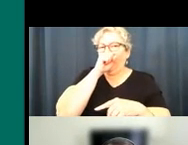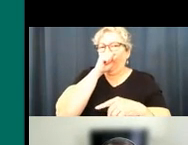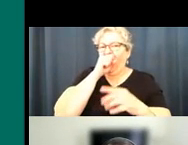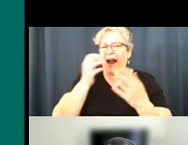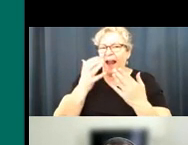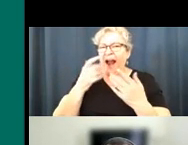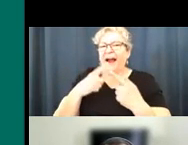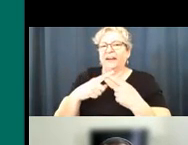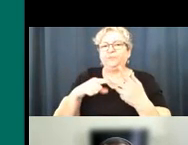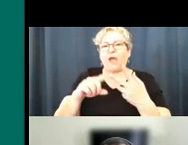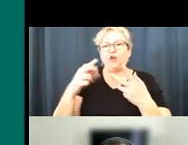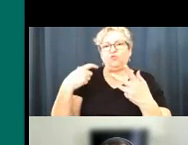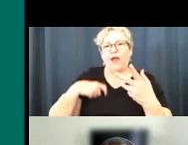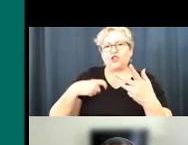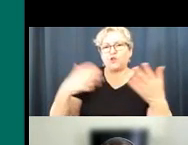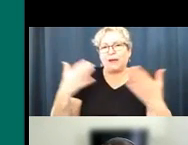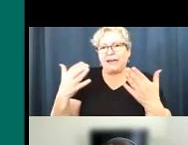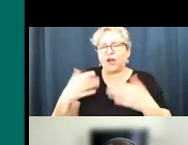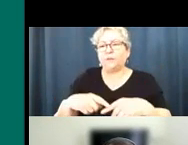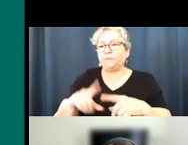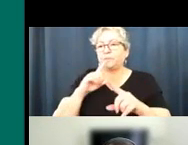la pregunta que decía, apriete aquí donde hay una.